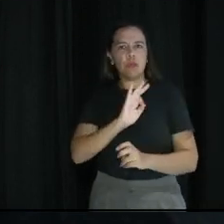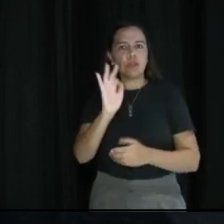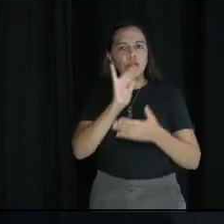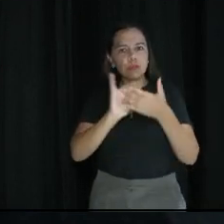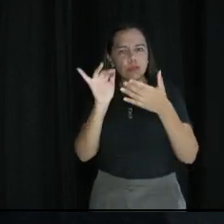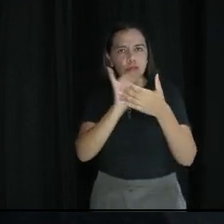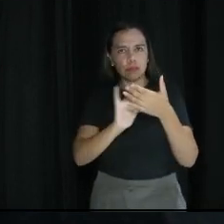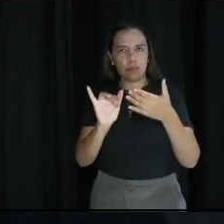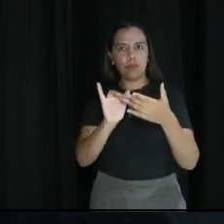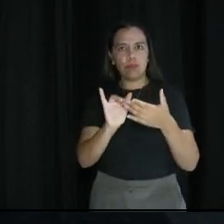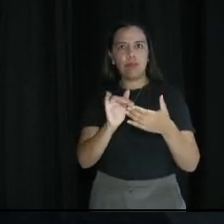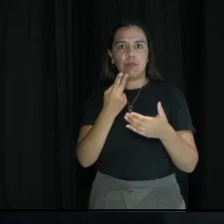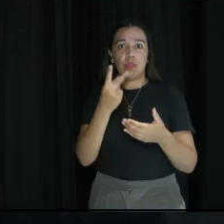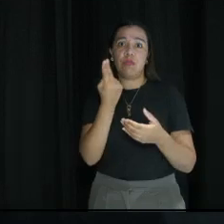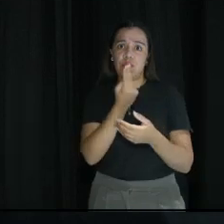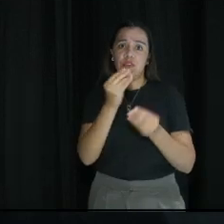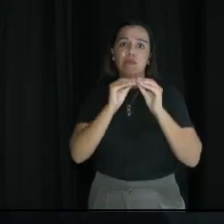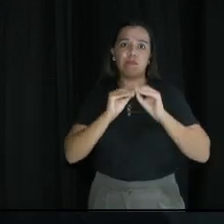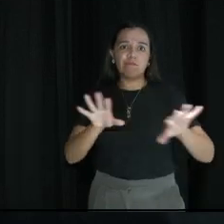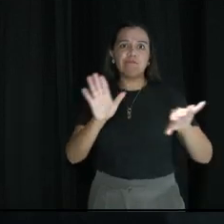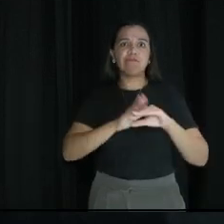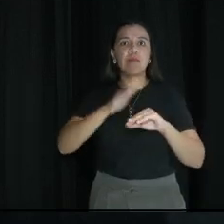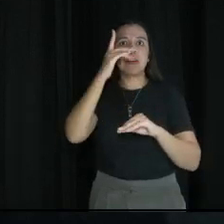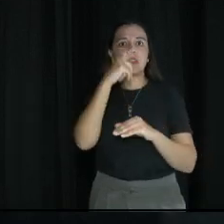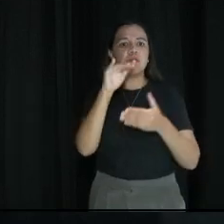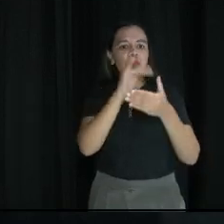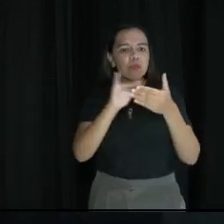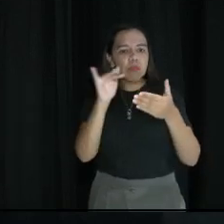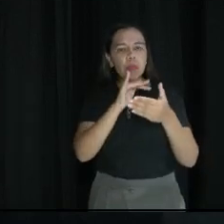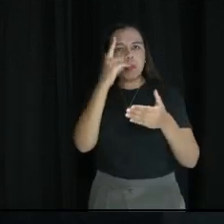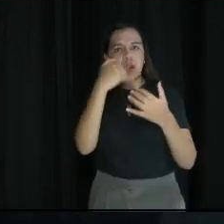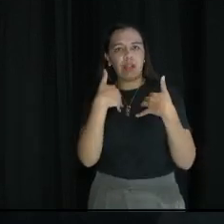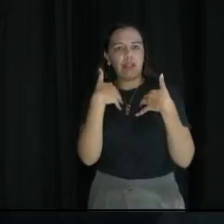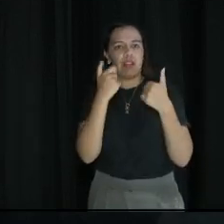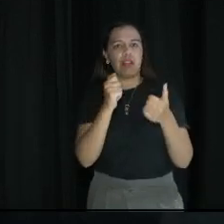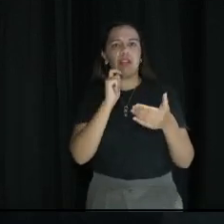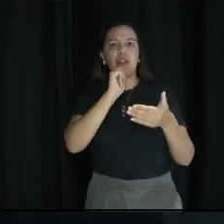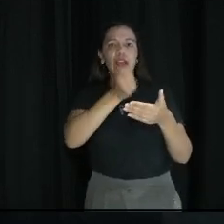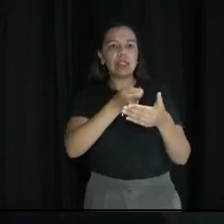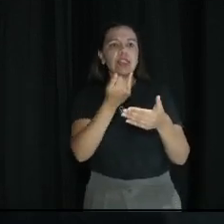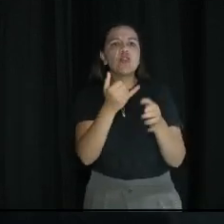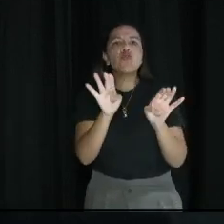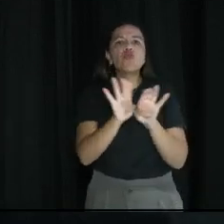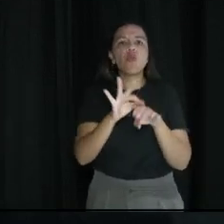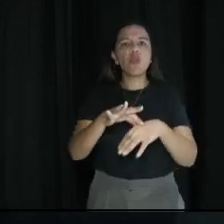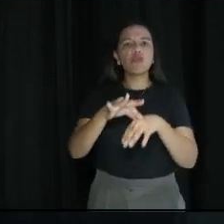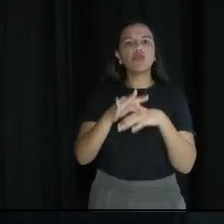del mismo para poder comprender y poder comprender también la aplicación del mismo.